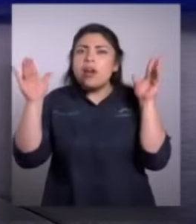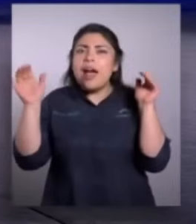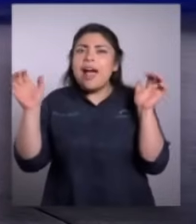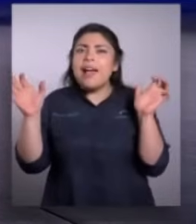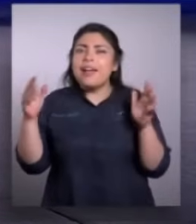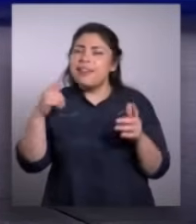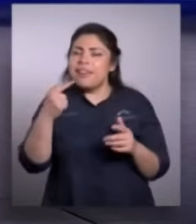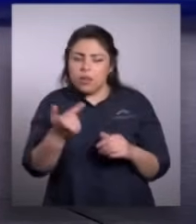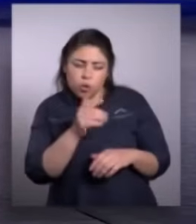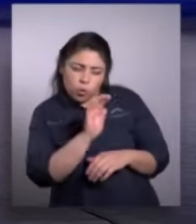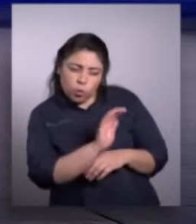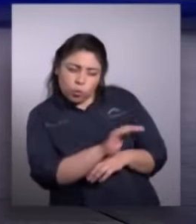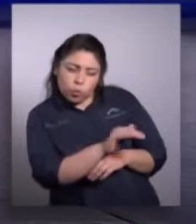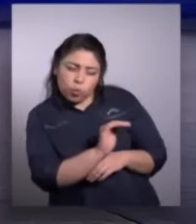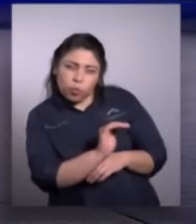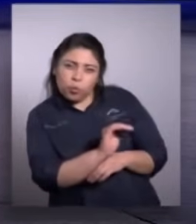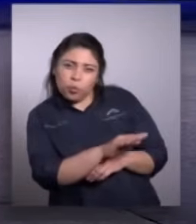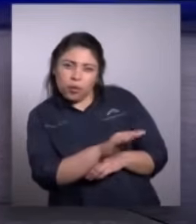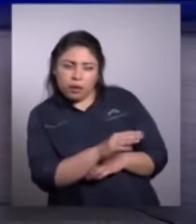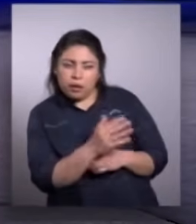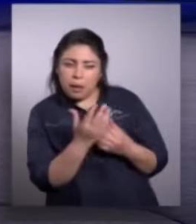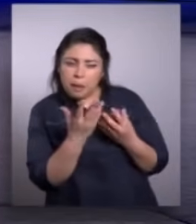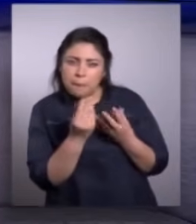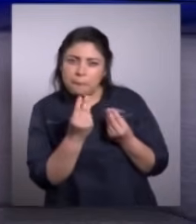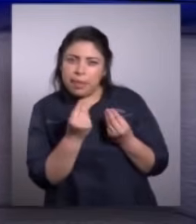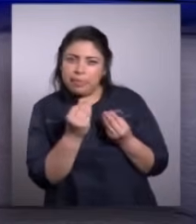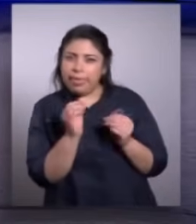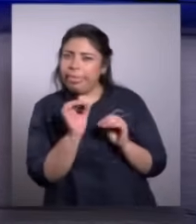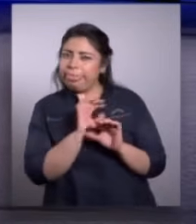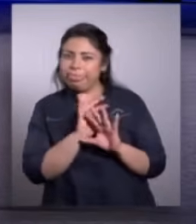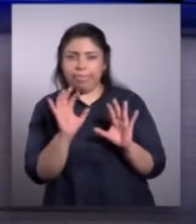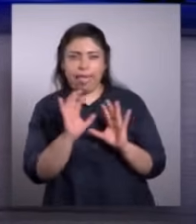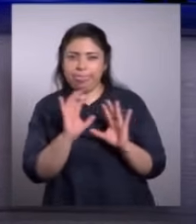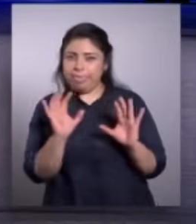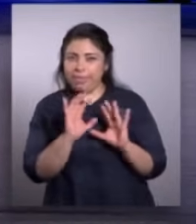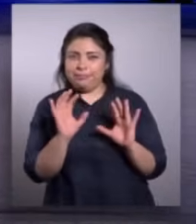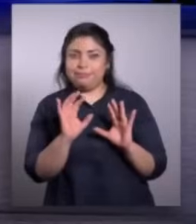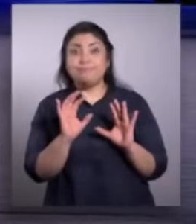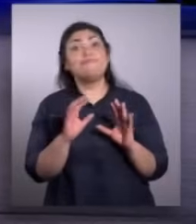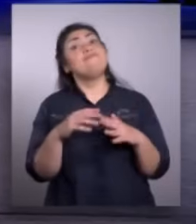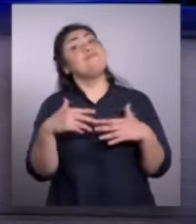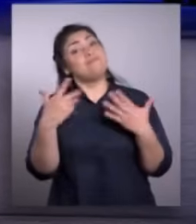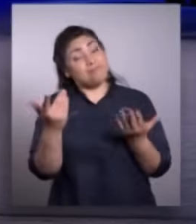Entonces vino un varón llamado Jairo que era principal de la sinagoga